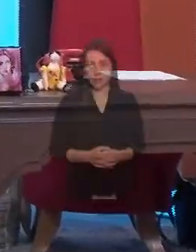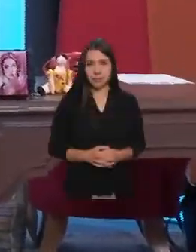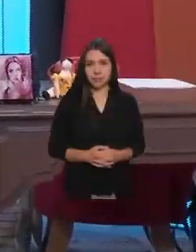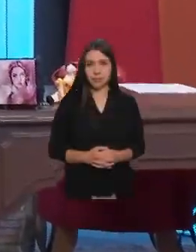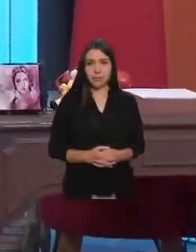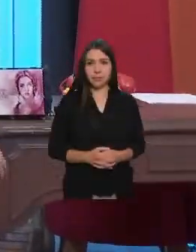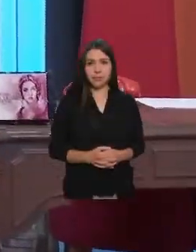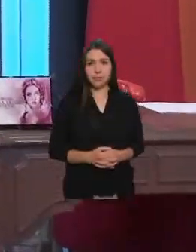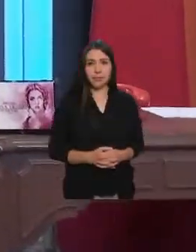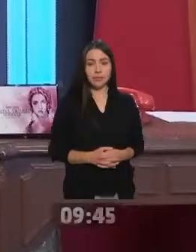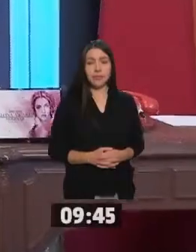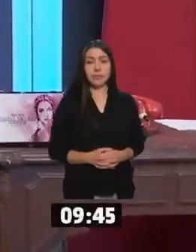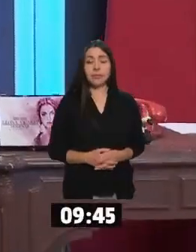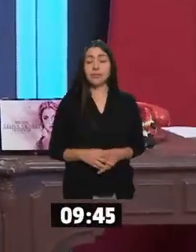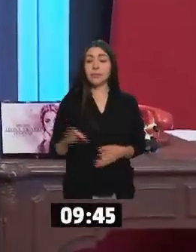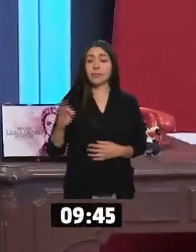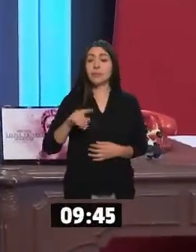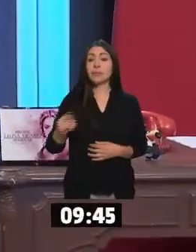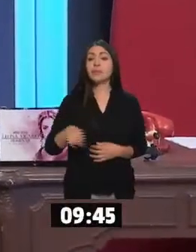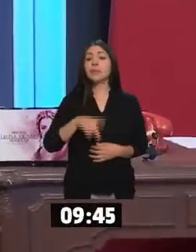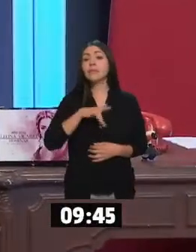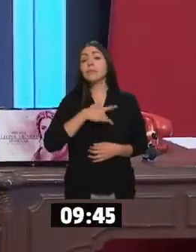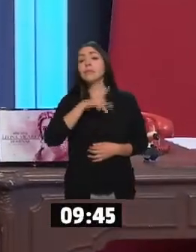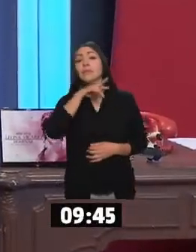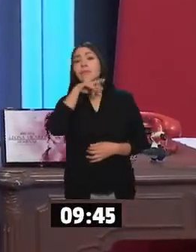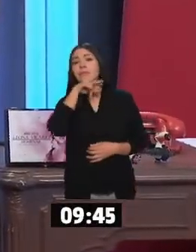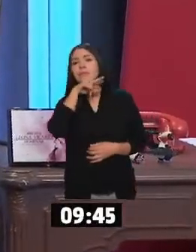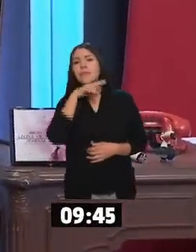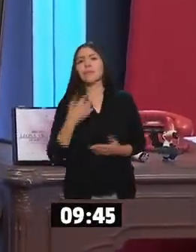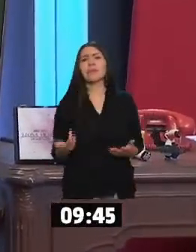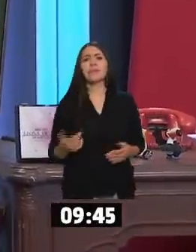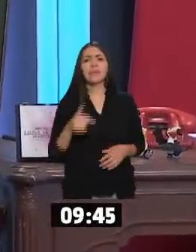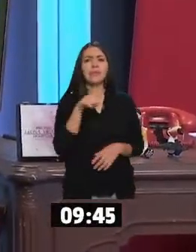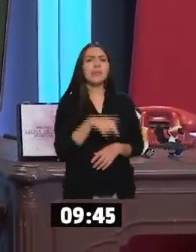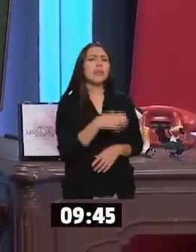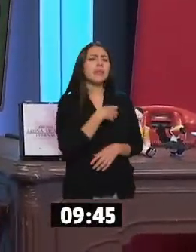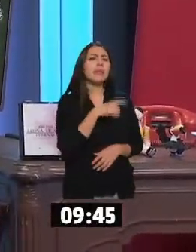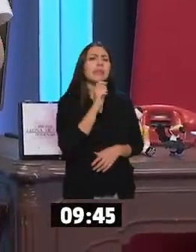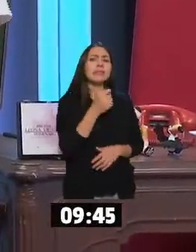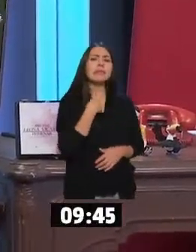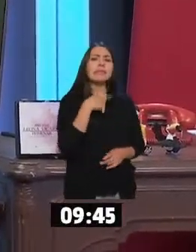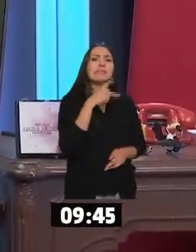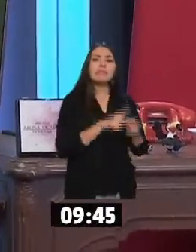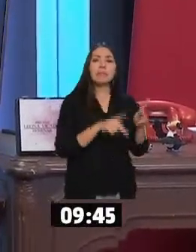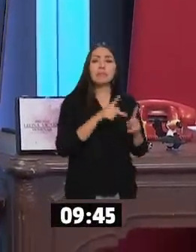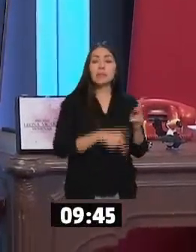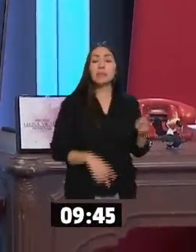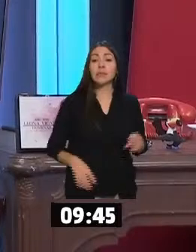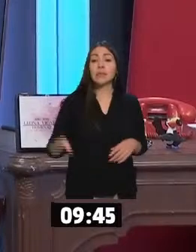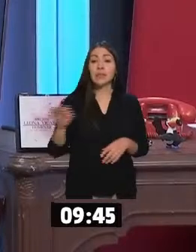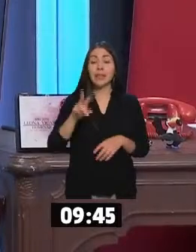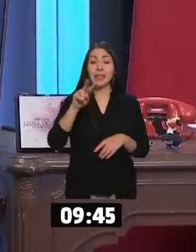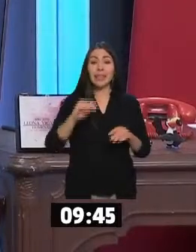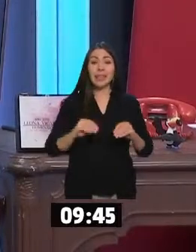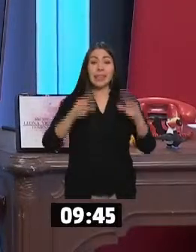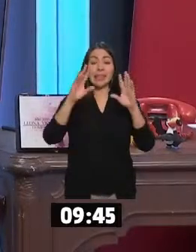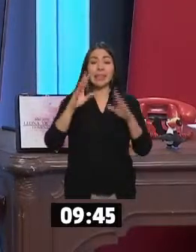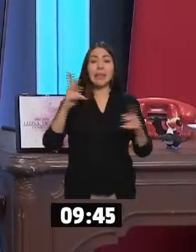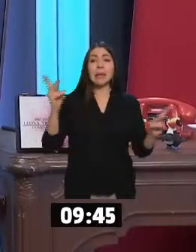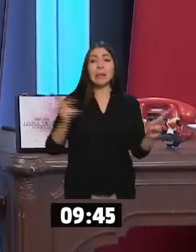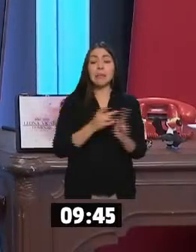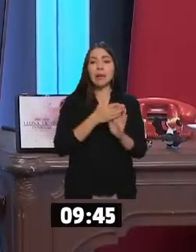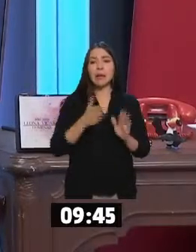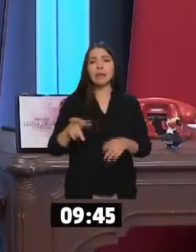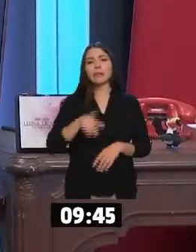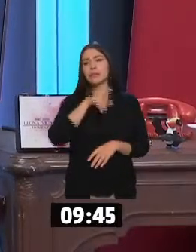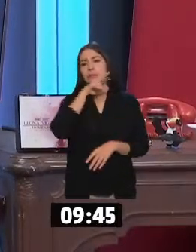¡Óigame! Si estaban con el pendiente, ¿Cómo? ¿verdad? ¿Qué me he perdido de Capital? ¿Por Si cuál? si no le prendió a tiempo, no se preocupe, usted no se perdió de este